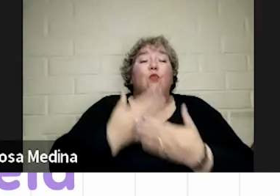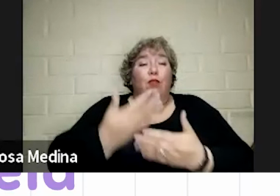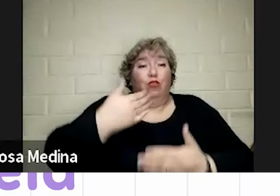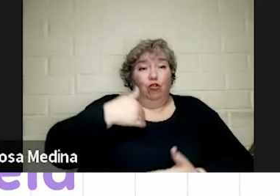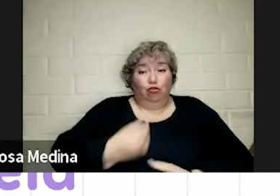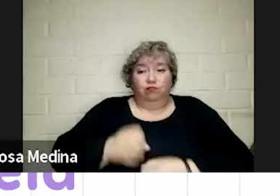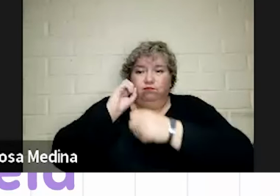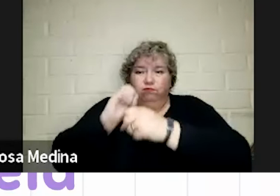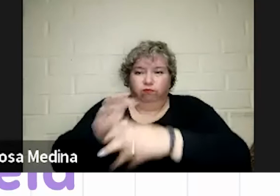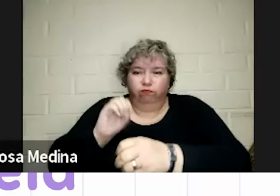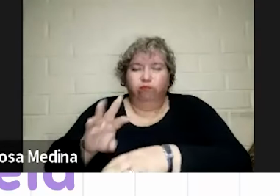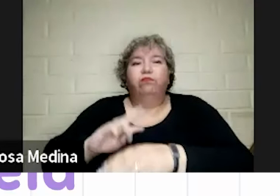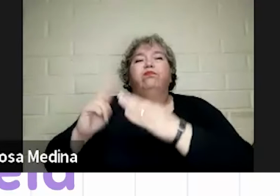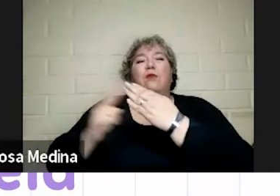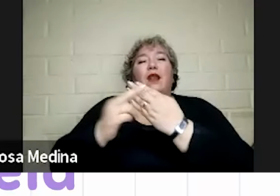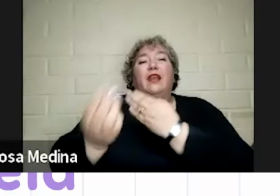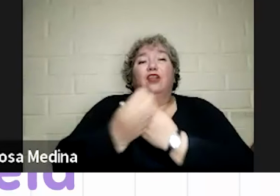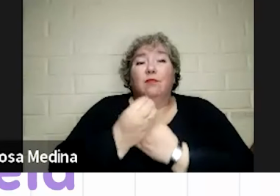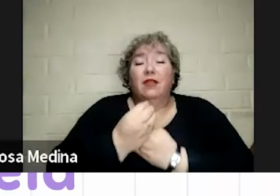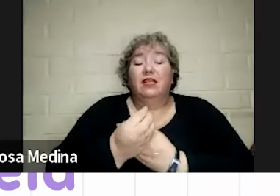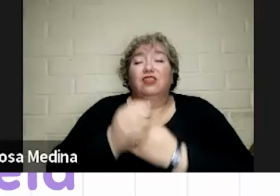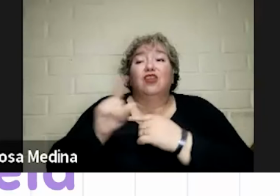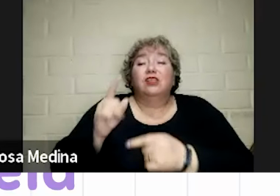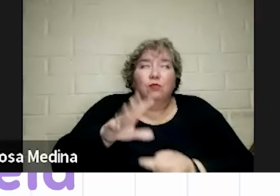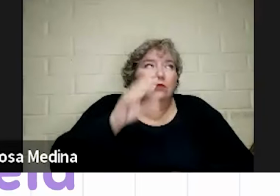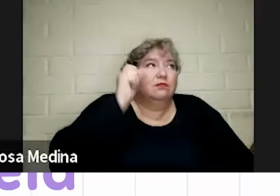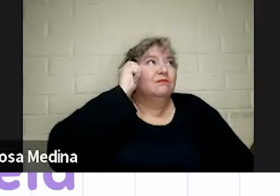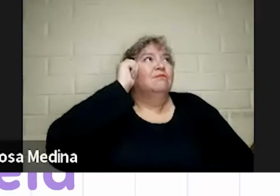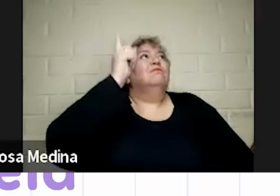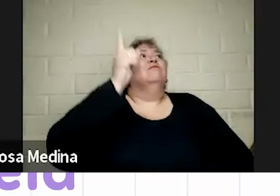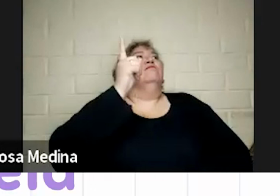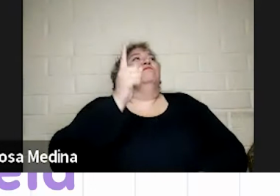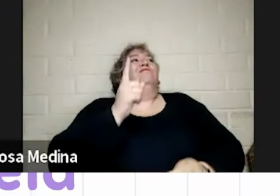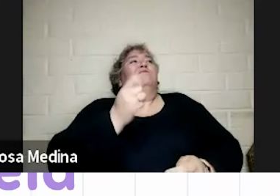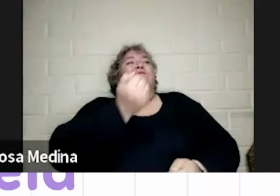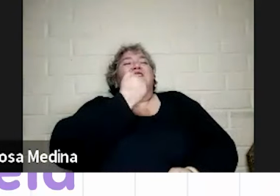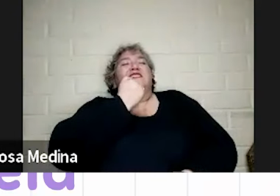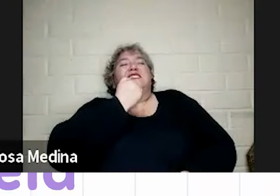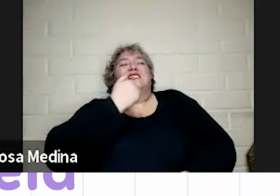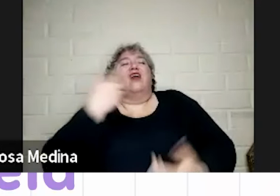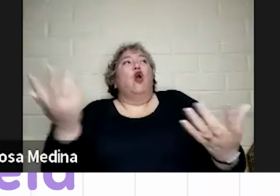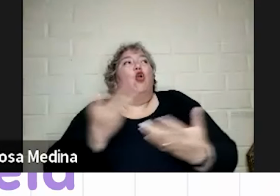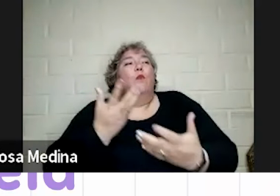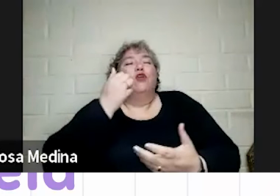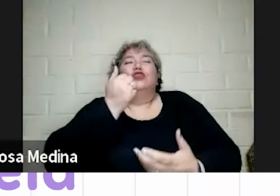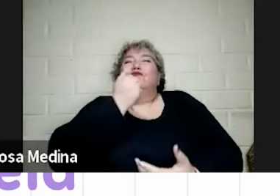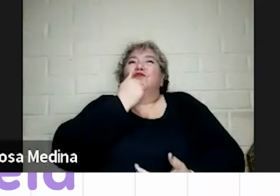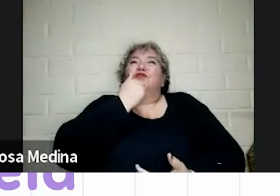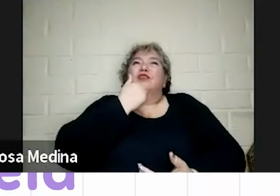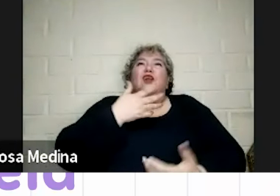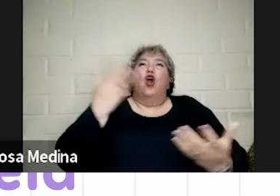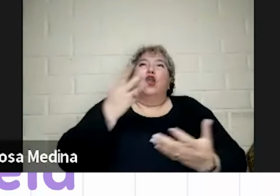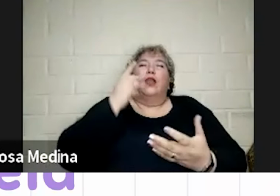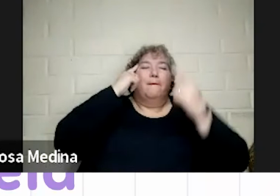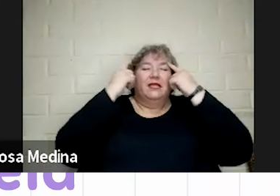aprender o darse cuenta también de sus errores y puedan reflexionar en qué es lo que fallaron durante el proceso de aprendizaje. ¿Ya? O